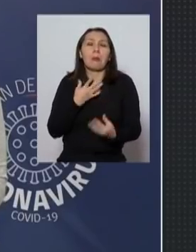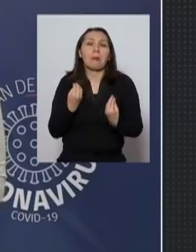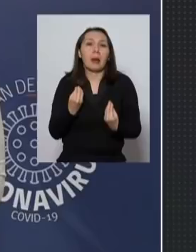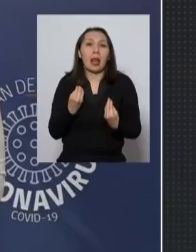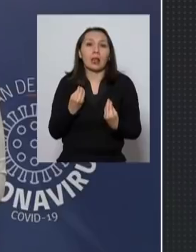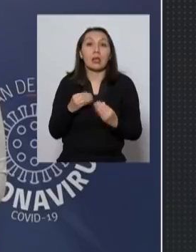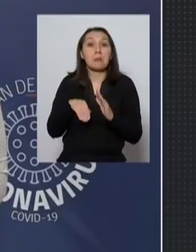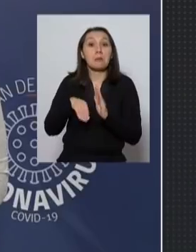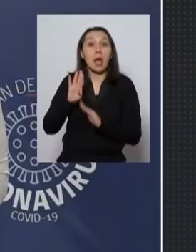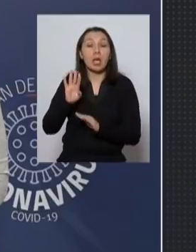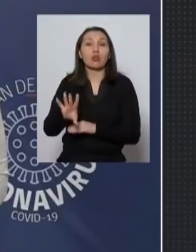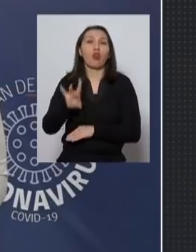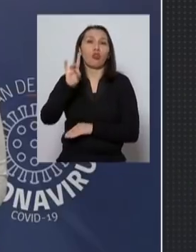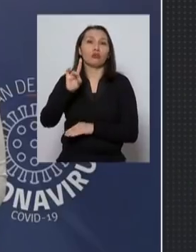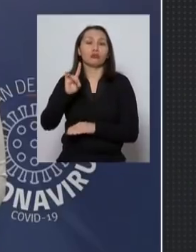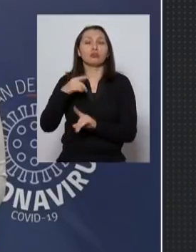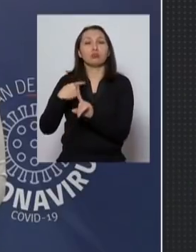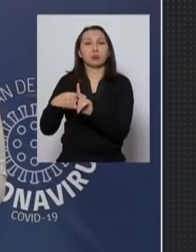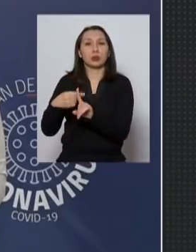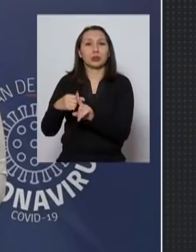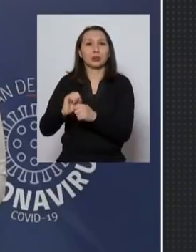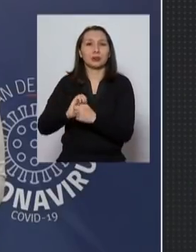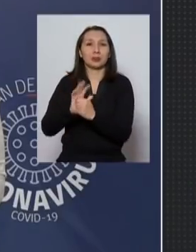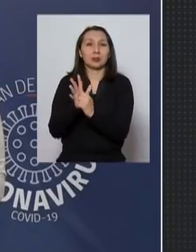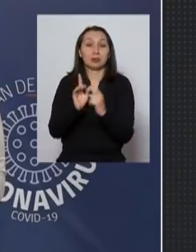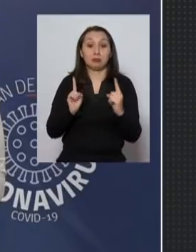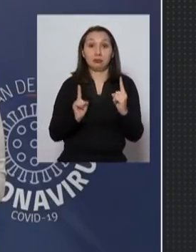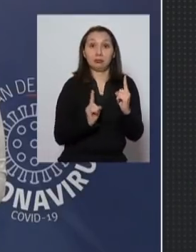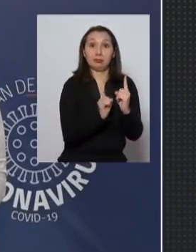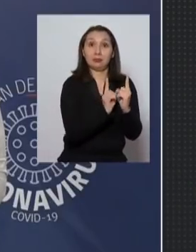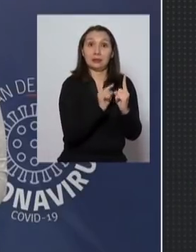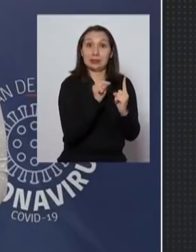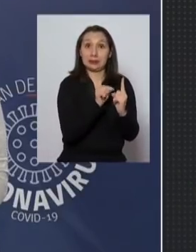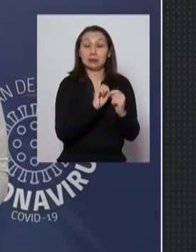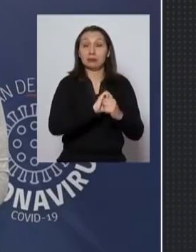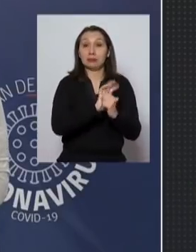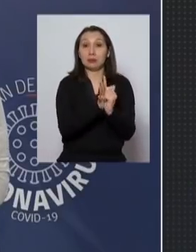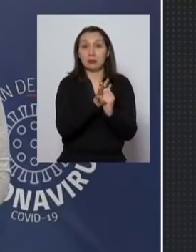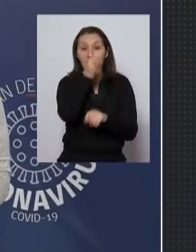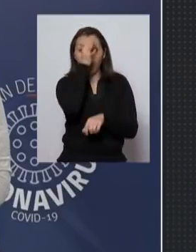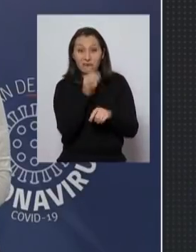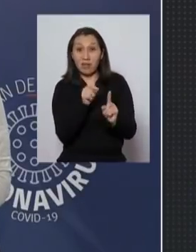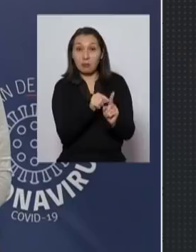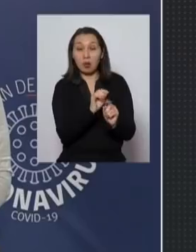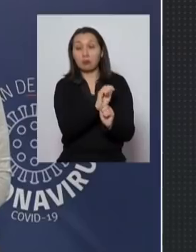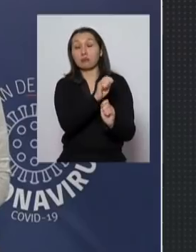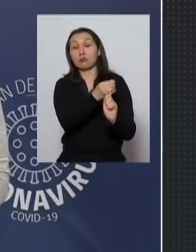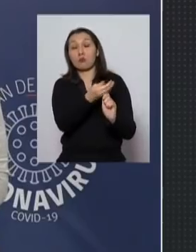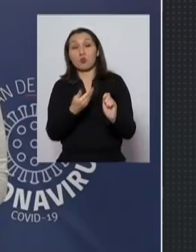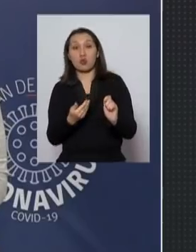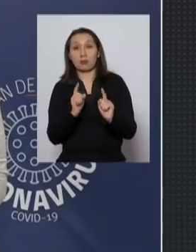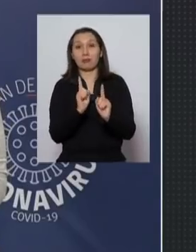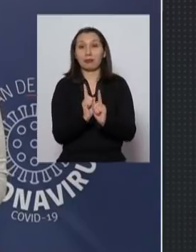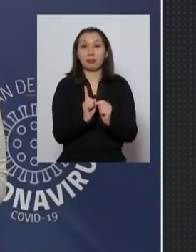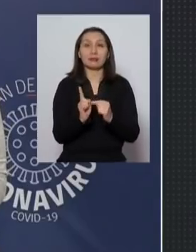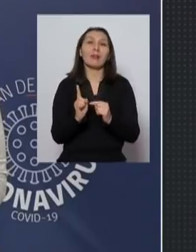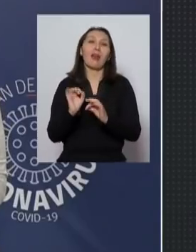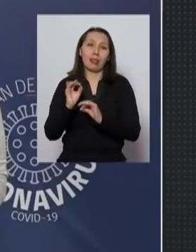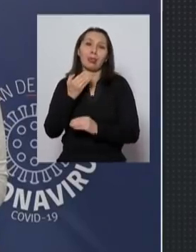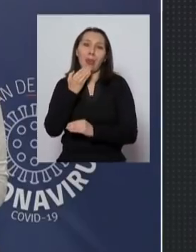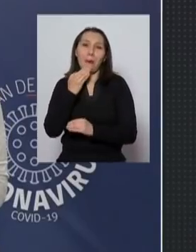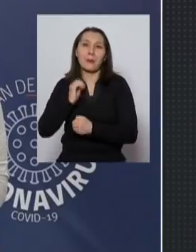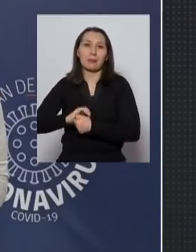sentido, porque la mayoría de ellos, casos contacto estrecho con enfermedad clínica, van a ser positivos, y de esa manera